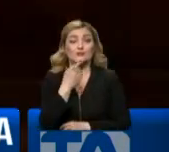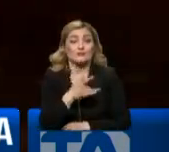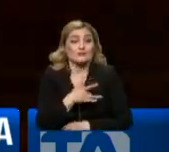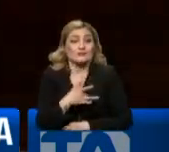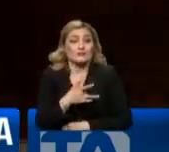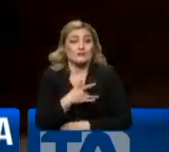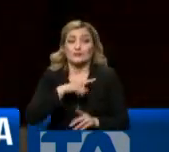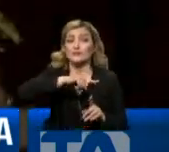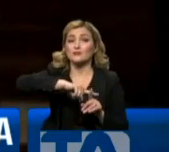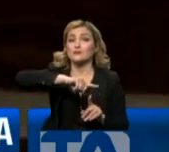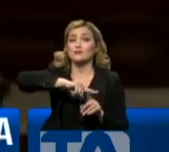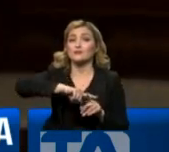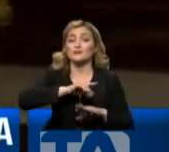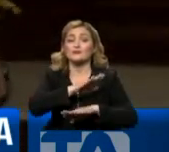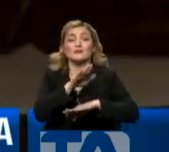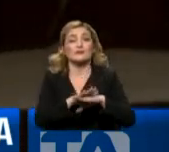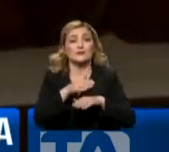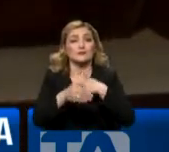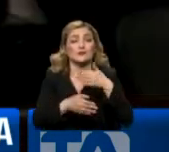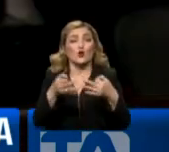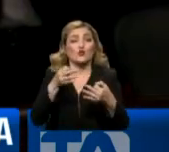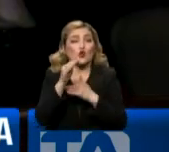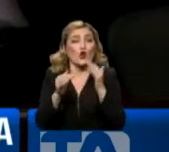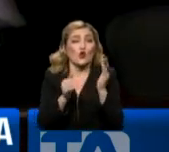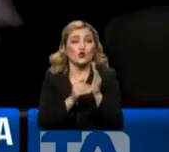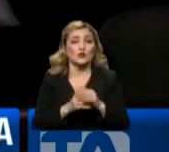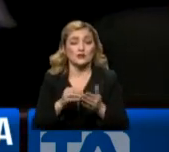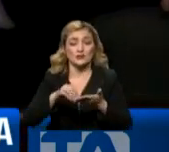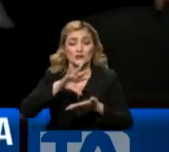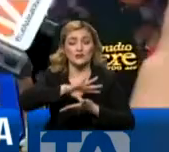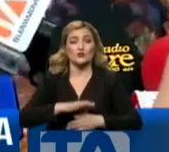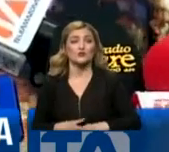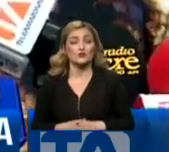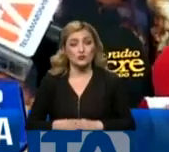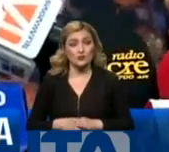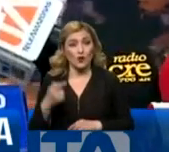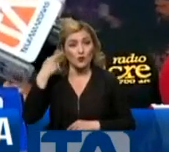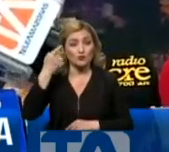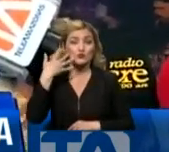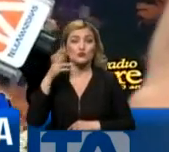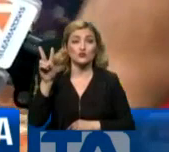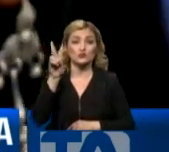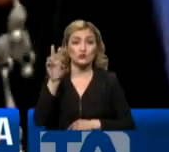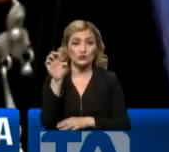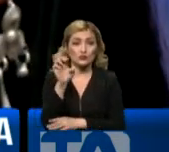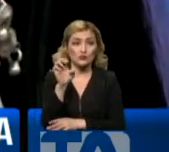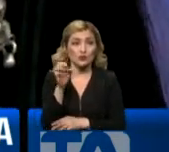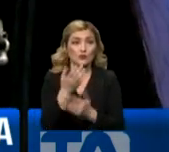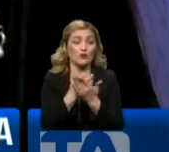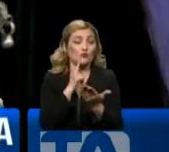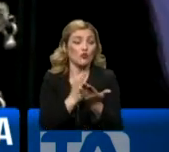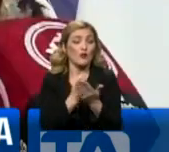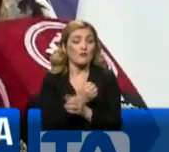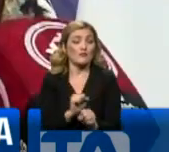sentirse optimista sobre el desenlace del juicio político que afronta en la Asamblea Nacional. El próximo 22 de enero expondrá sus pruebas